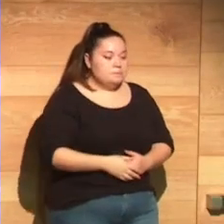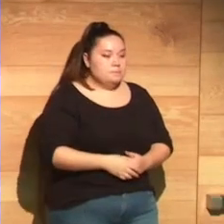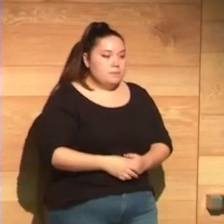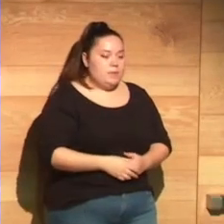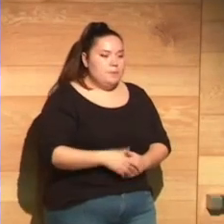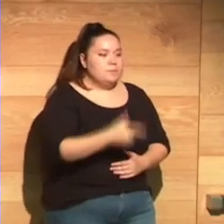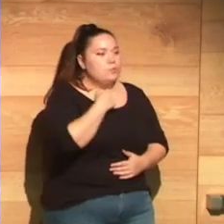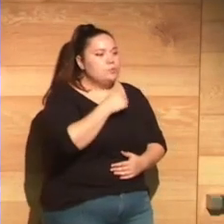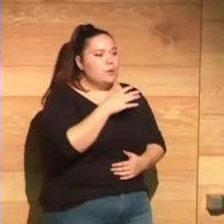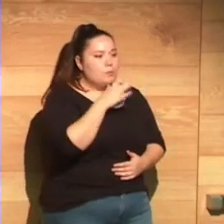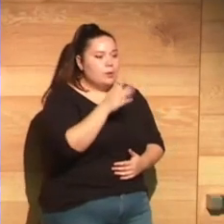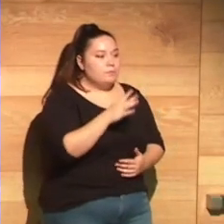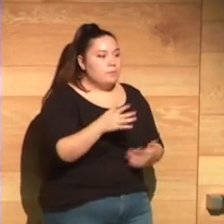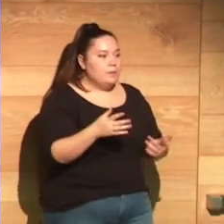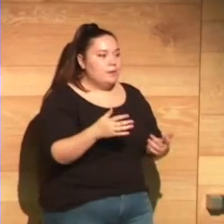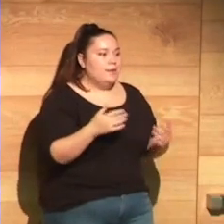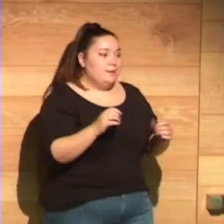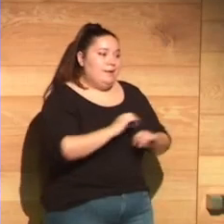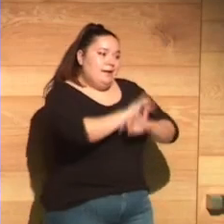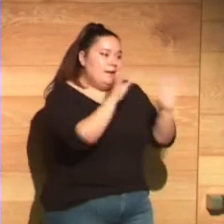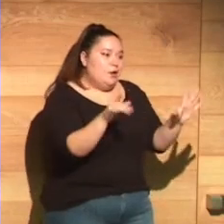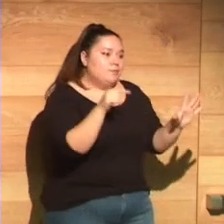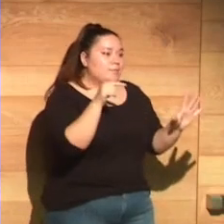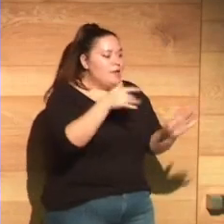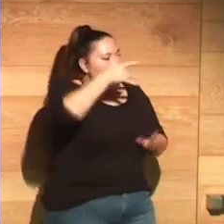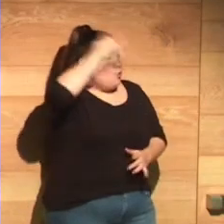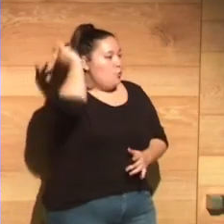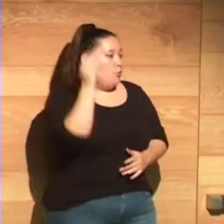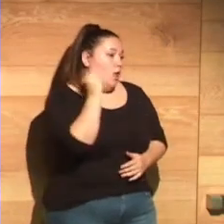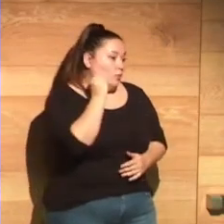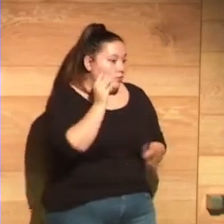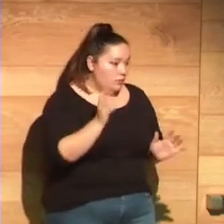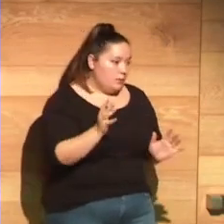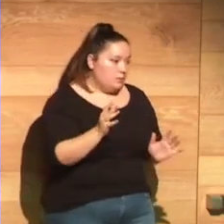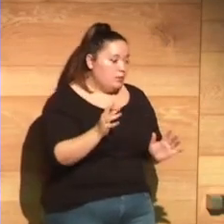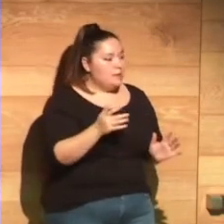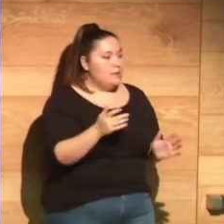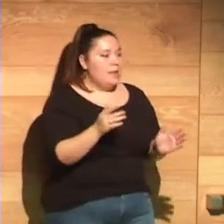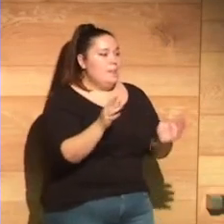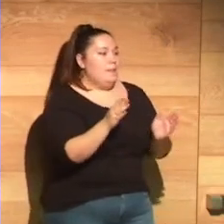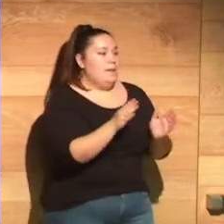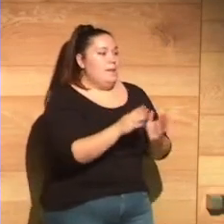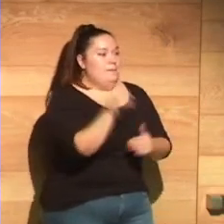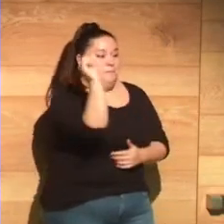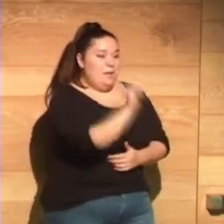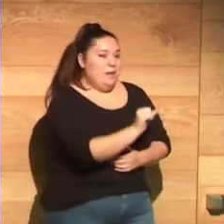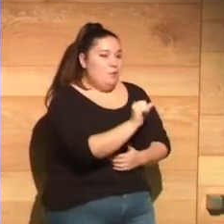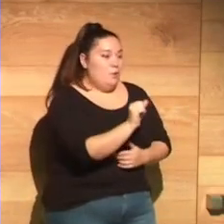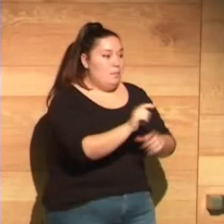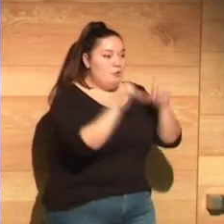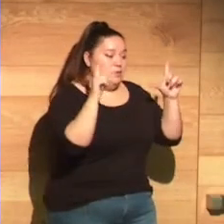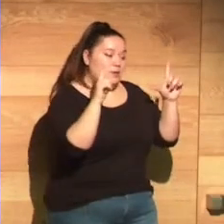un filtro. Eso es interesante. Y luego me gusta también porque, claro, al ser la rubia